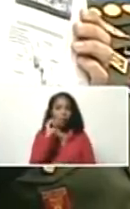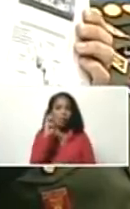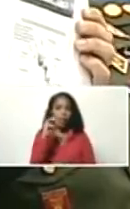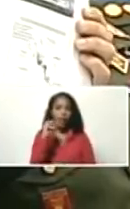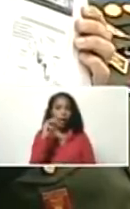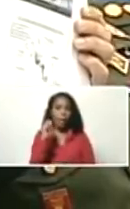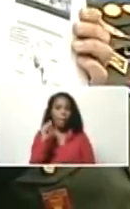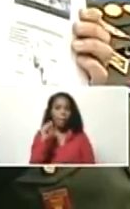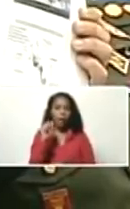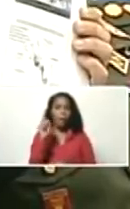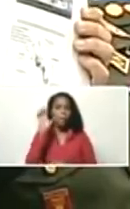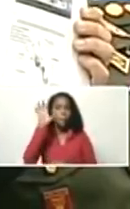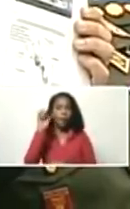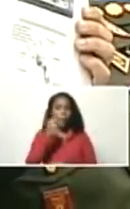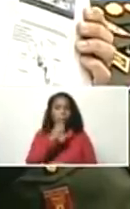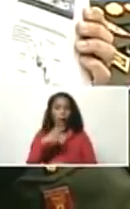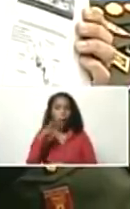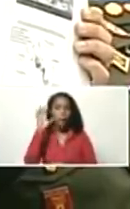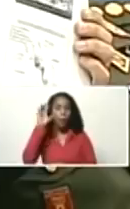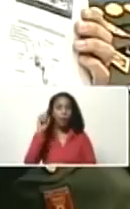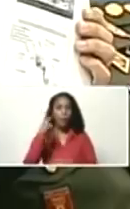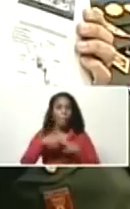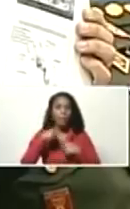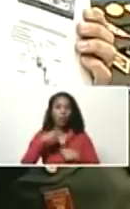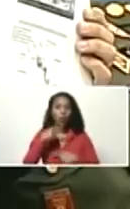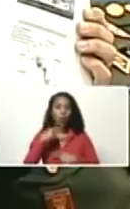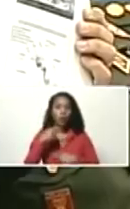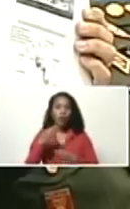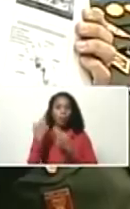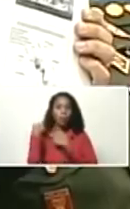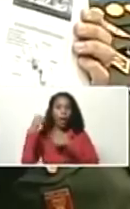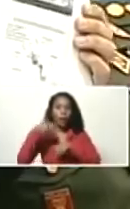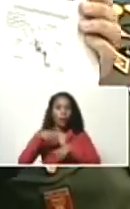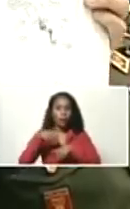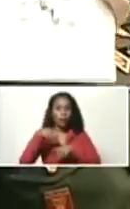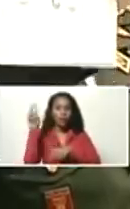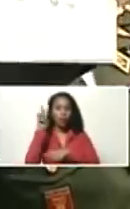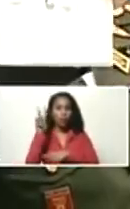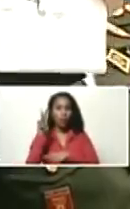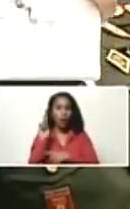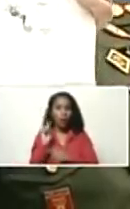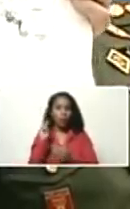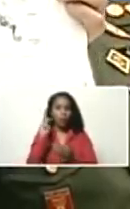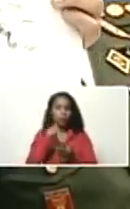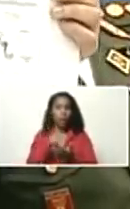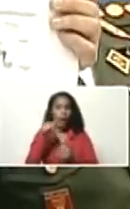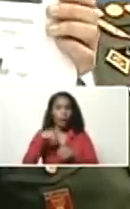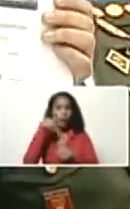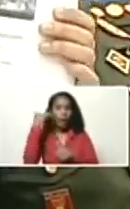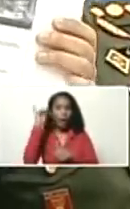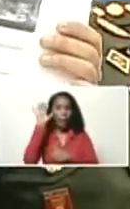Siam, País Blanco, País Marrón, pero que correspondían a Venezuela, partida en varios países. Aquí está el mapa